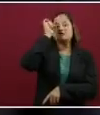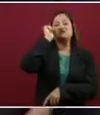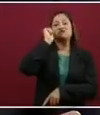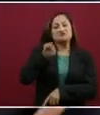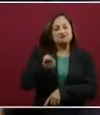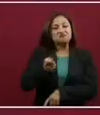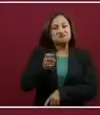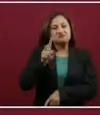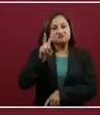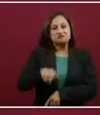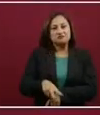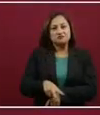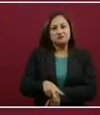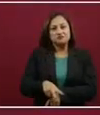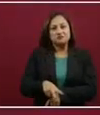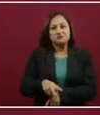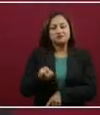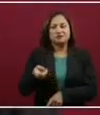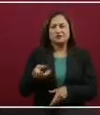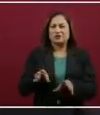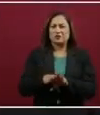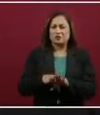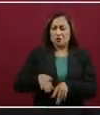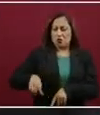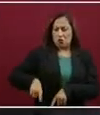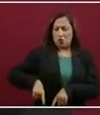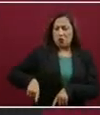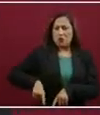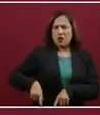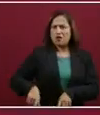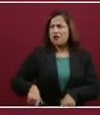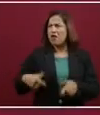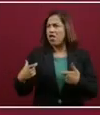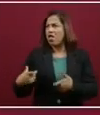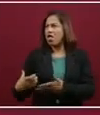No puede haber gobierno rico con pueblo pobre.